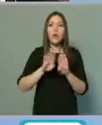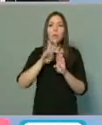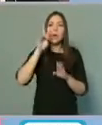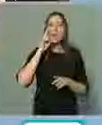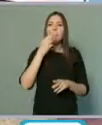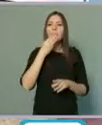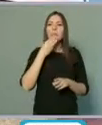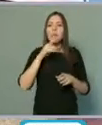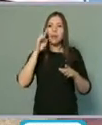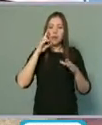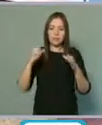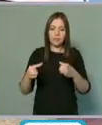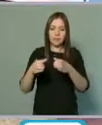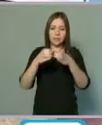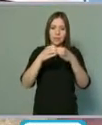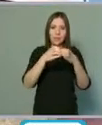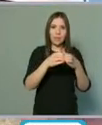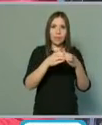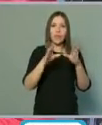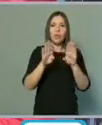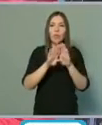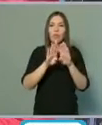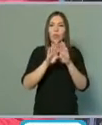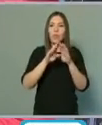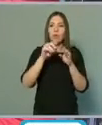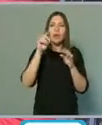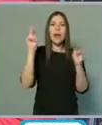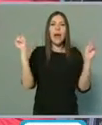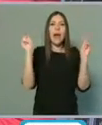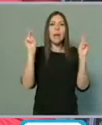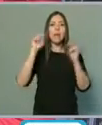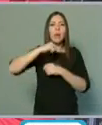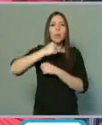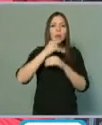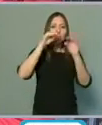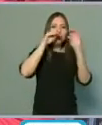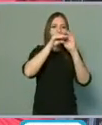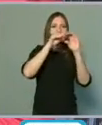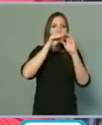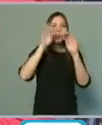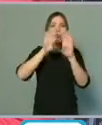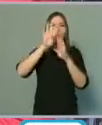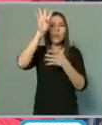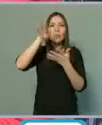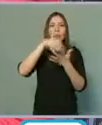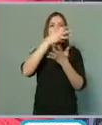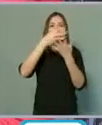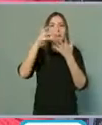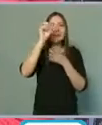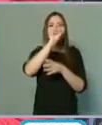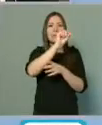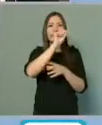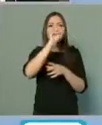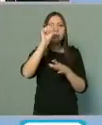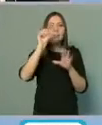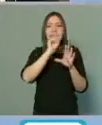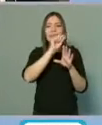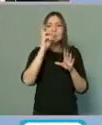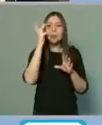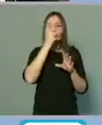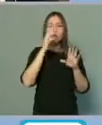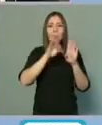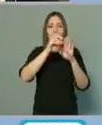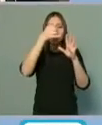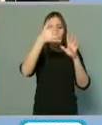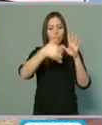increíble cuando tú ves, ahora sí que dónde reposan las abejitas y todas esas cuadrículas tan perfecta, las colmenas, y cómo